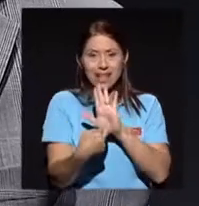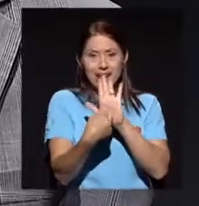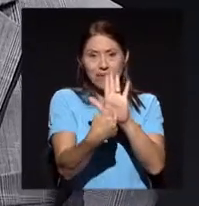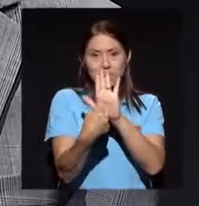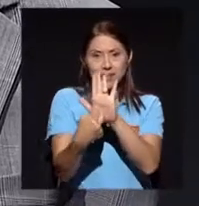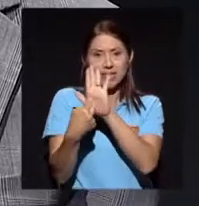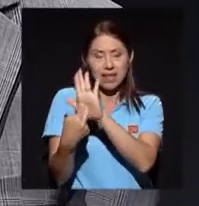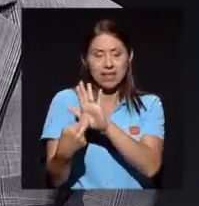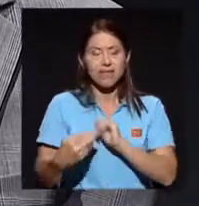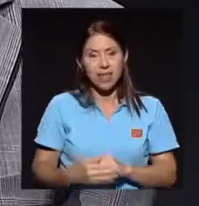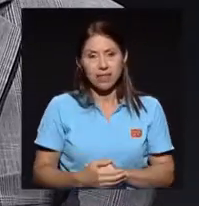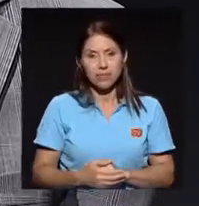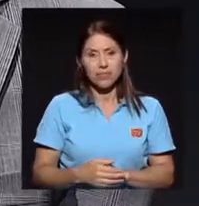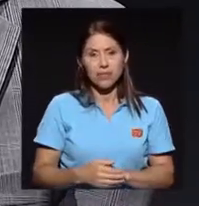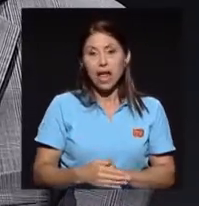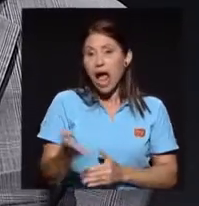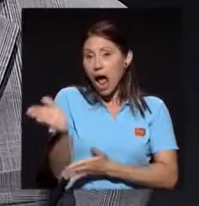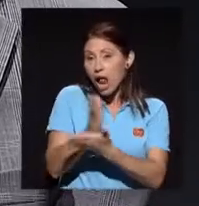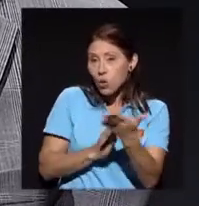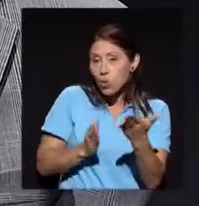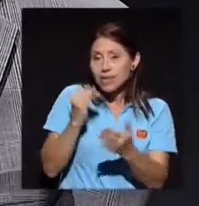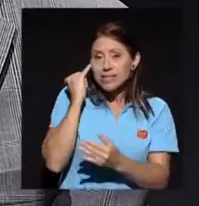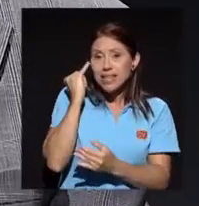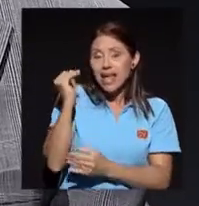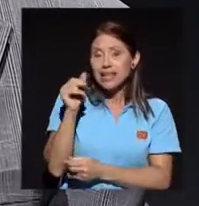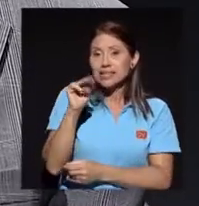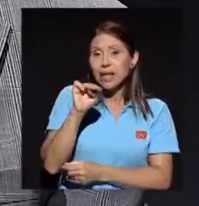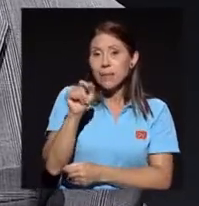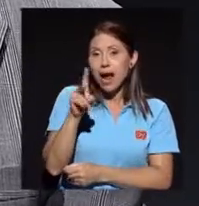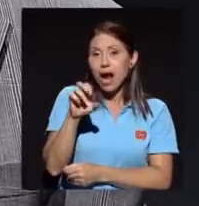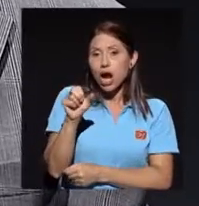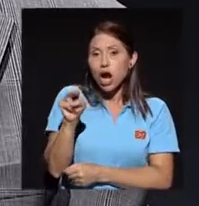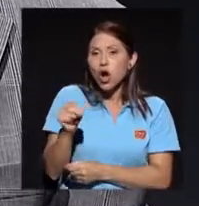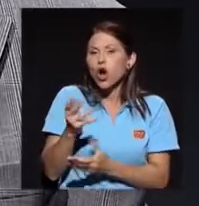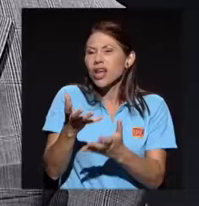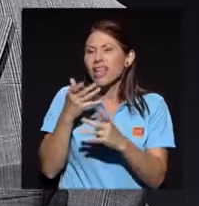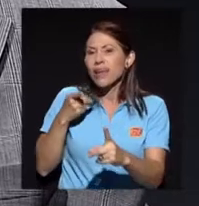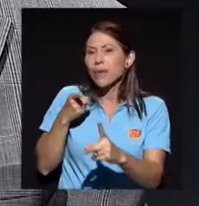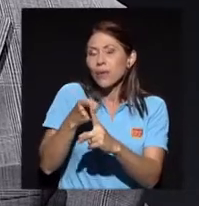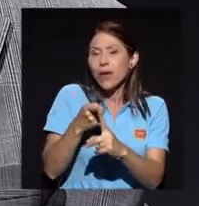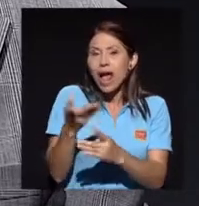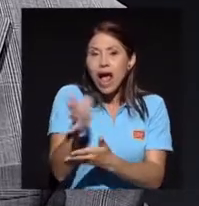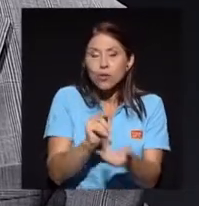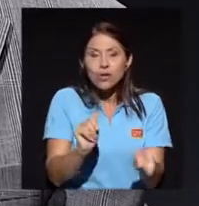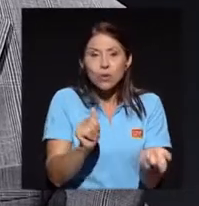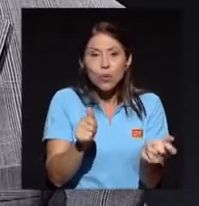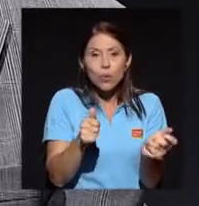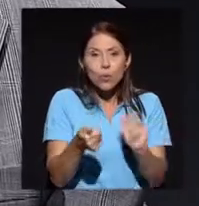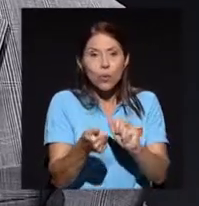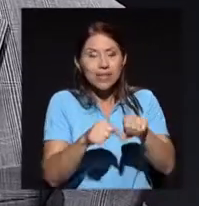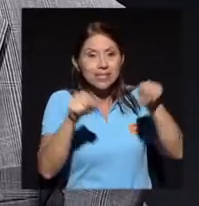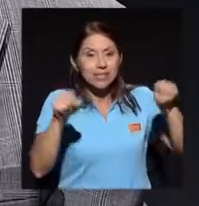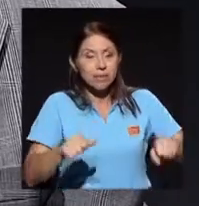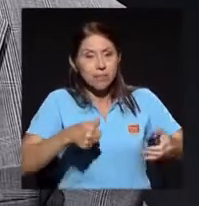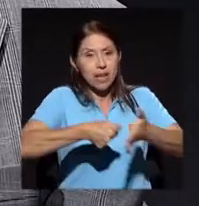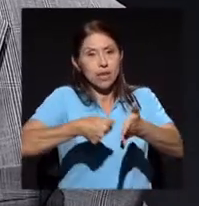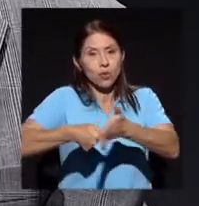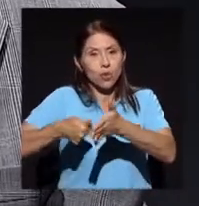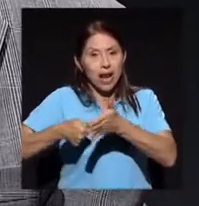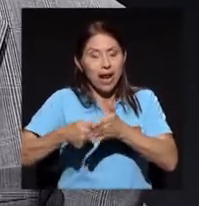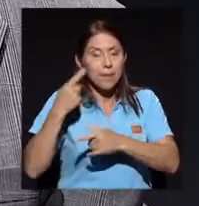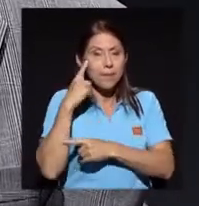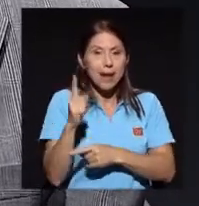de las ideas de macrón es introducir ciertas modificaciones en el régimen electoral para que sea más